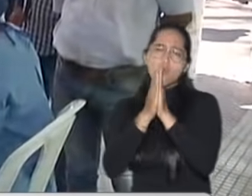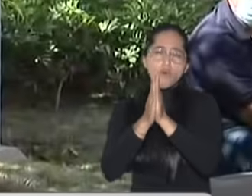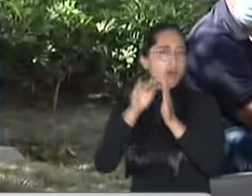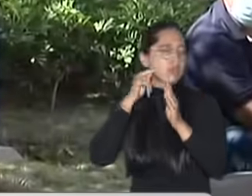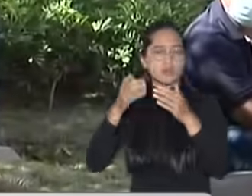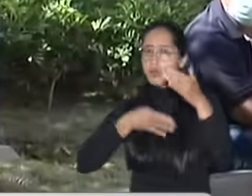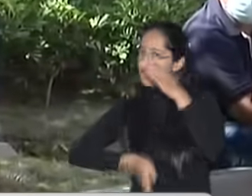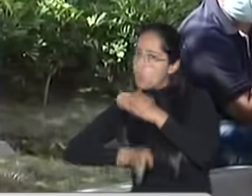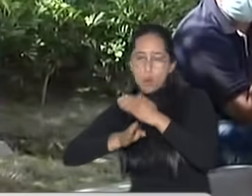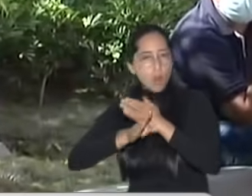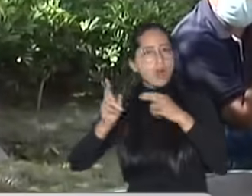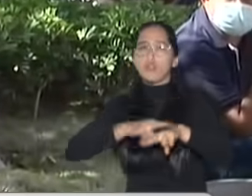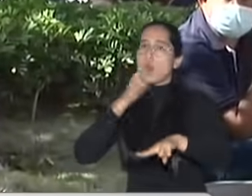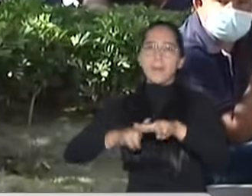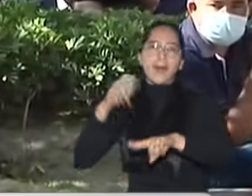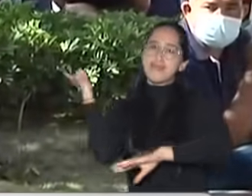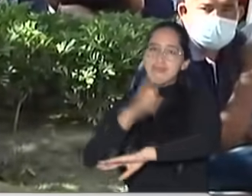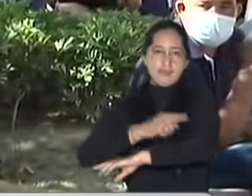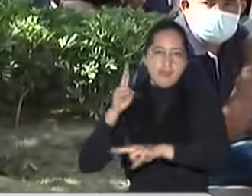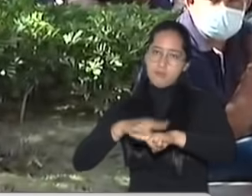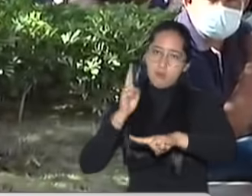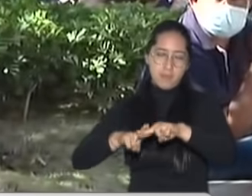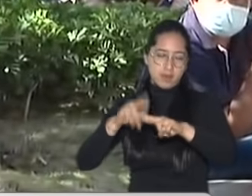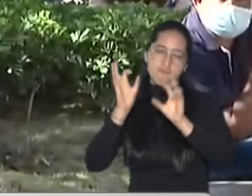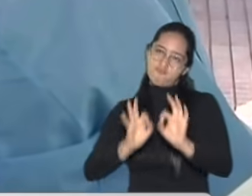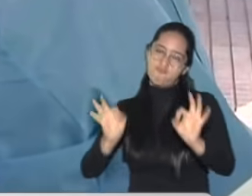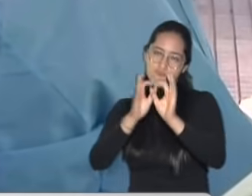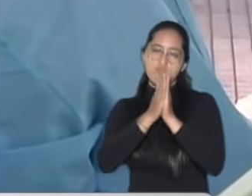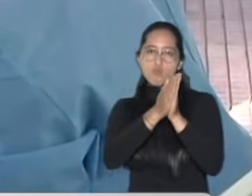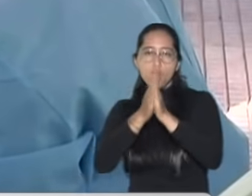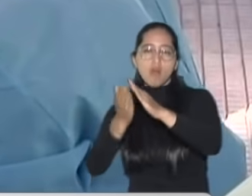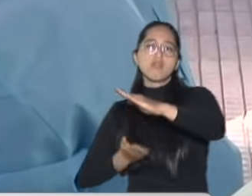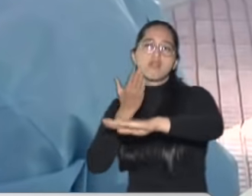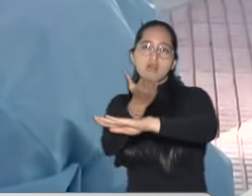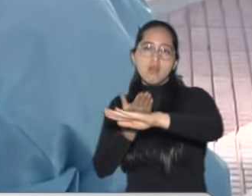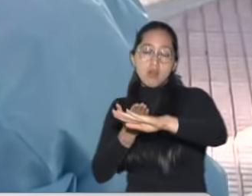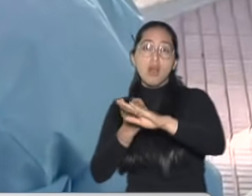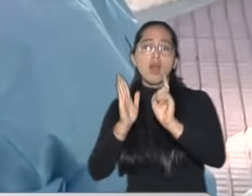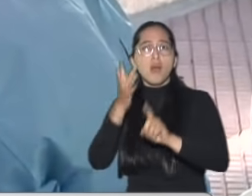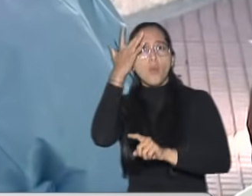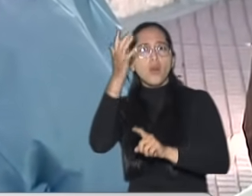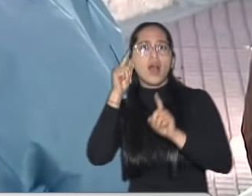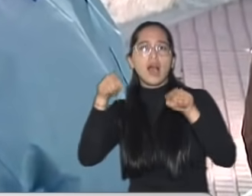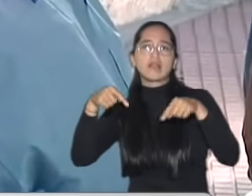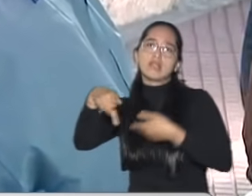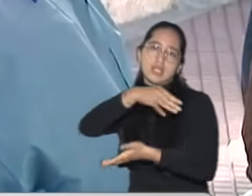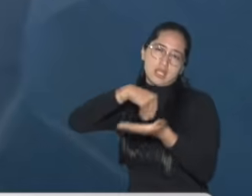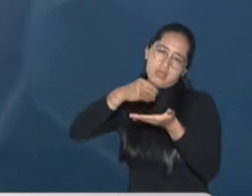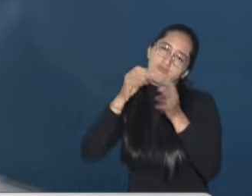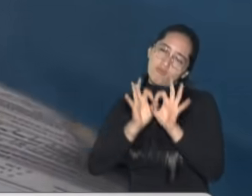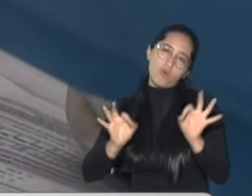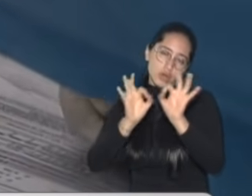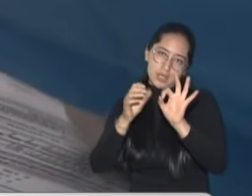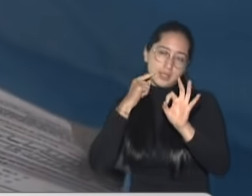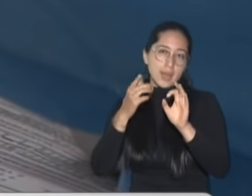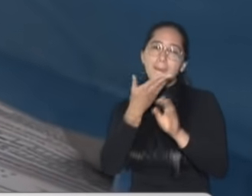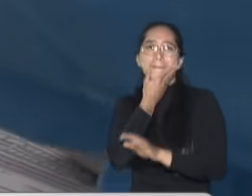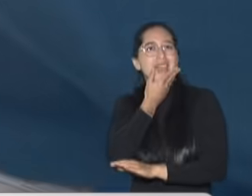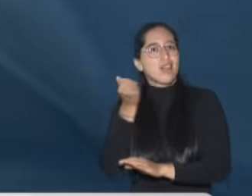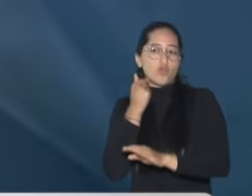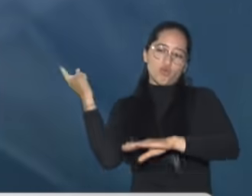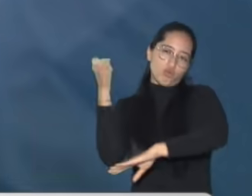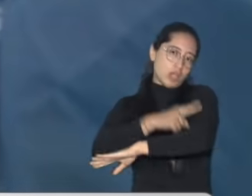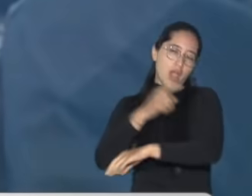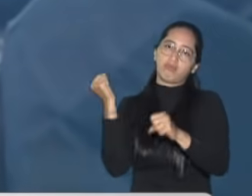departamento. El consenso entre los habitantes del Atlántico es que en efecto sea un día laboral y otros incluso